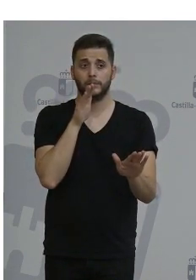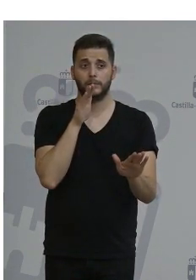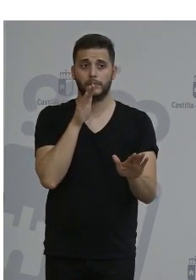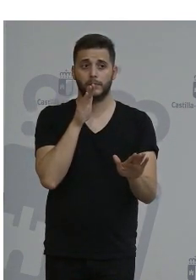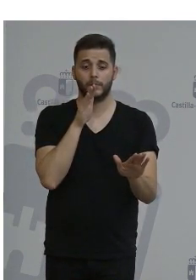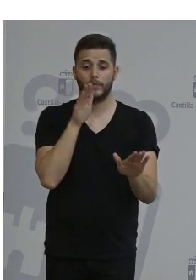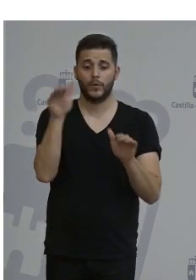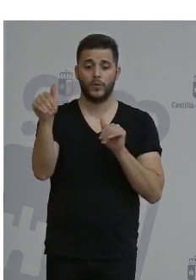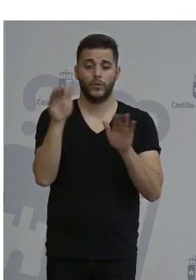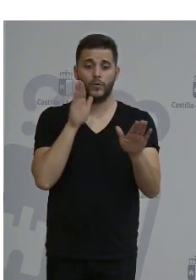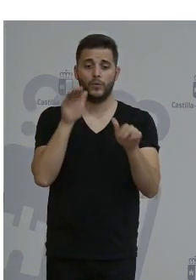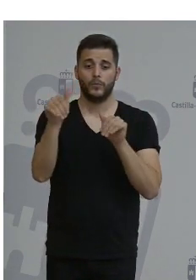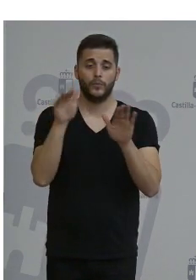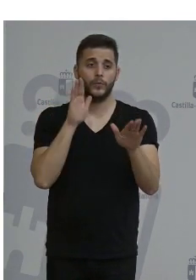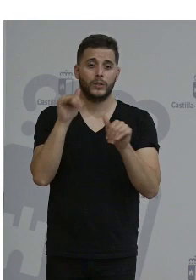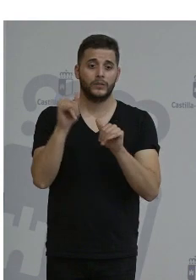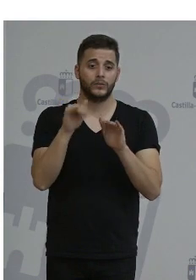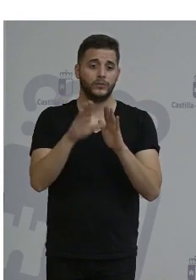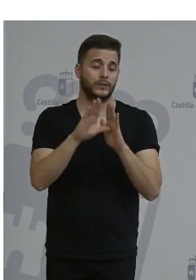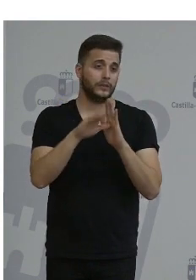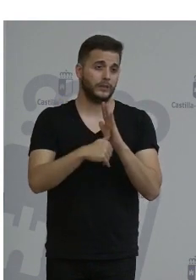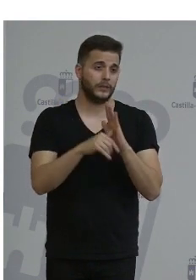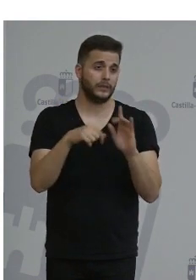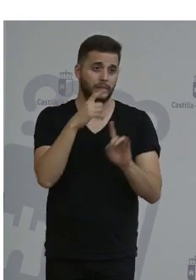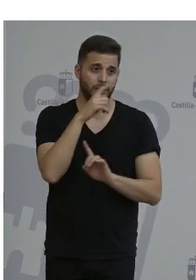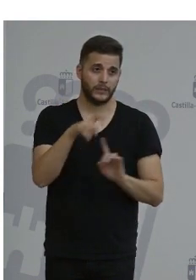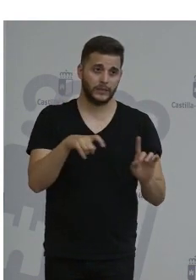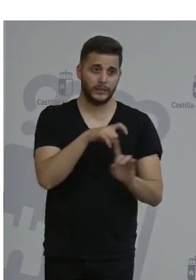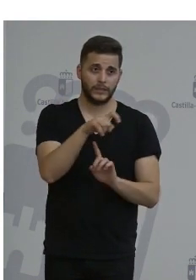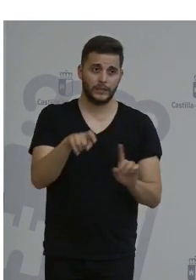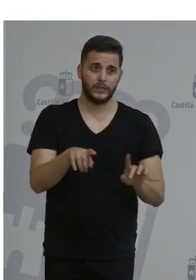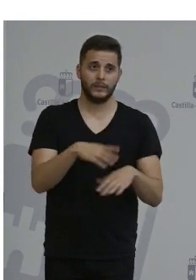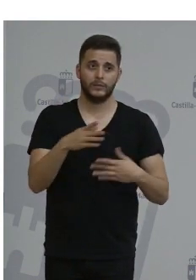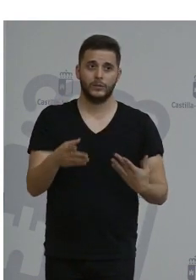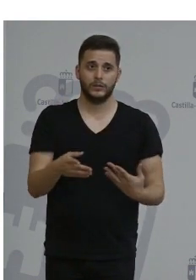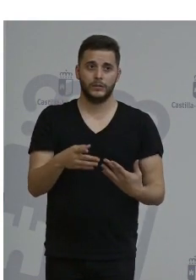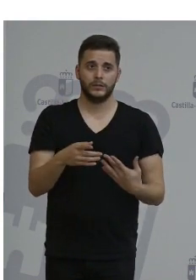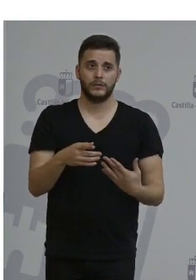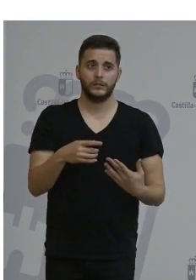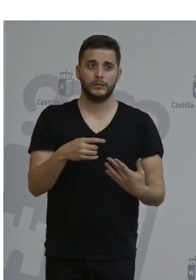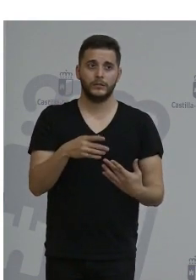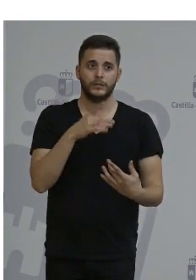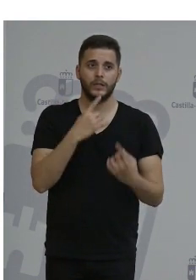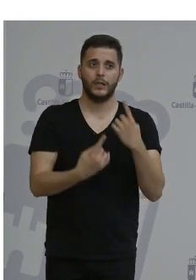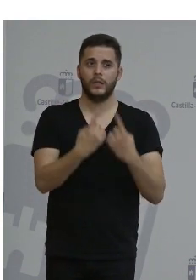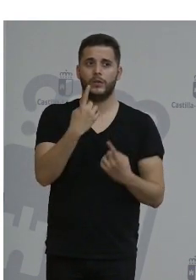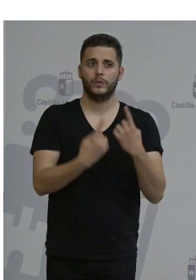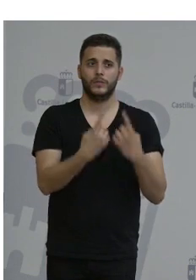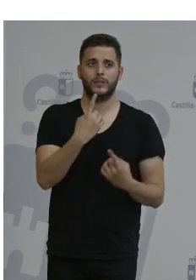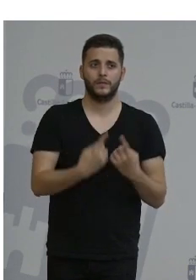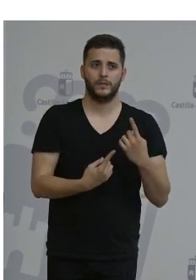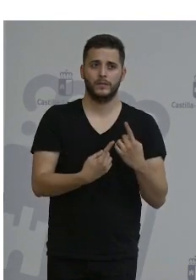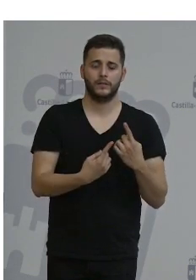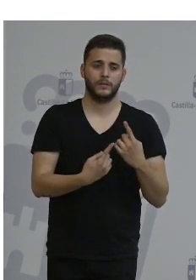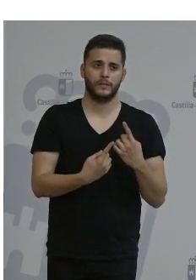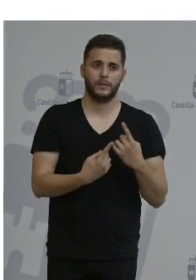que tenían que salir todos los años. ¿Por qué algunas veces se tiene que aplazar tanto la